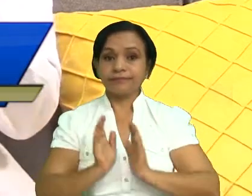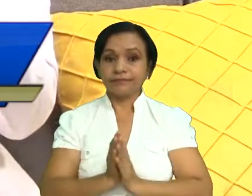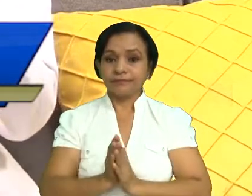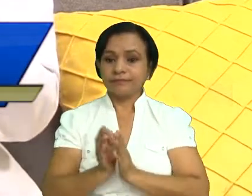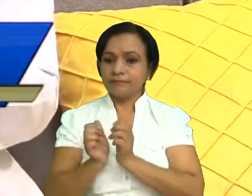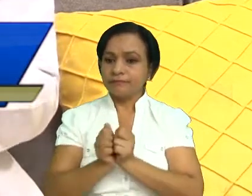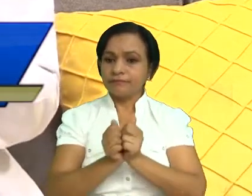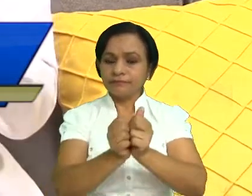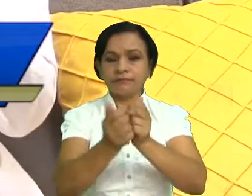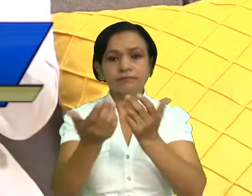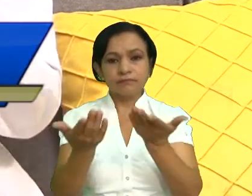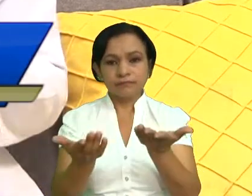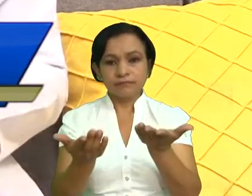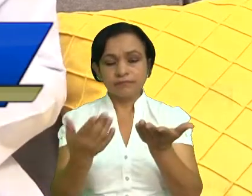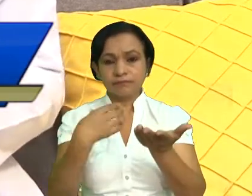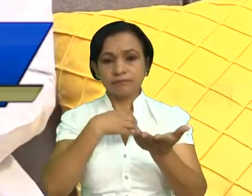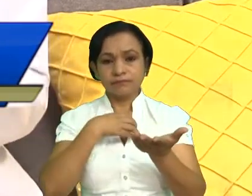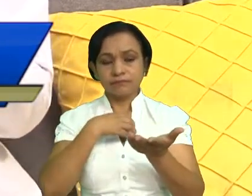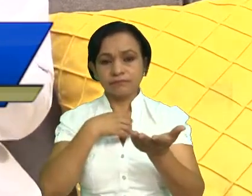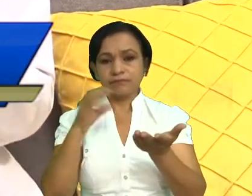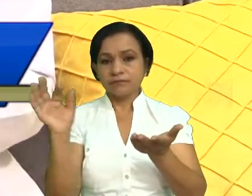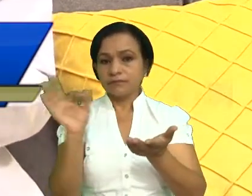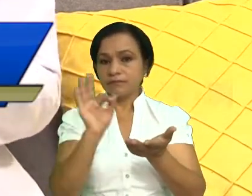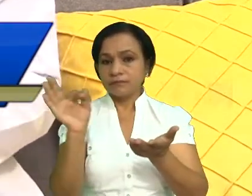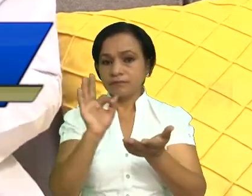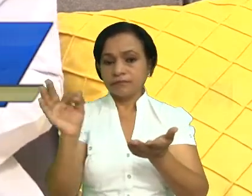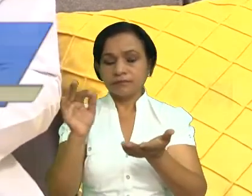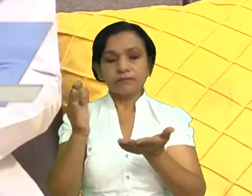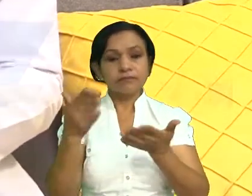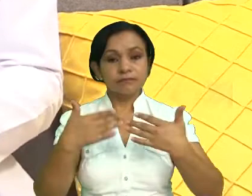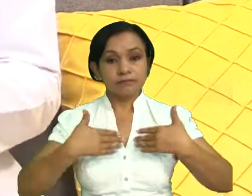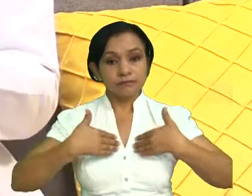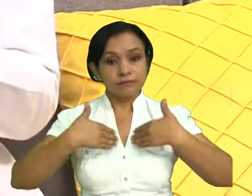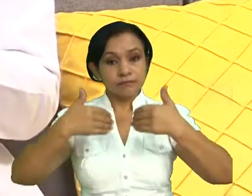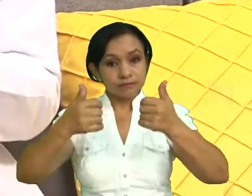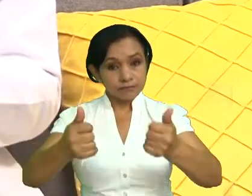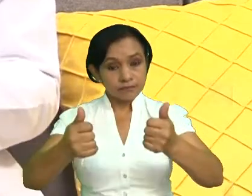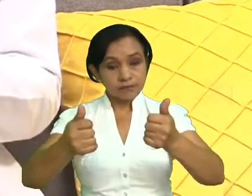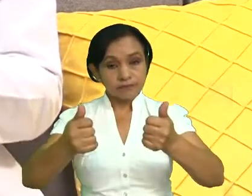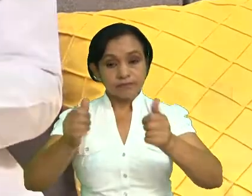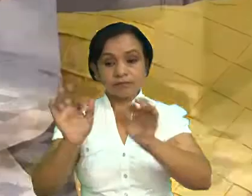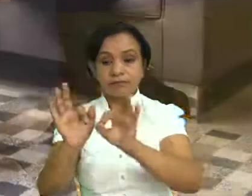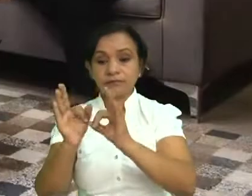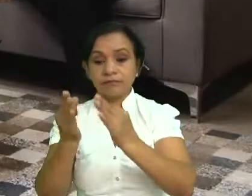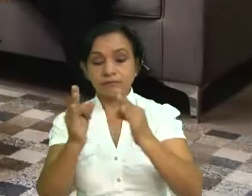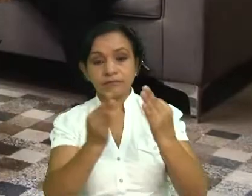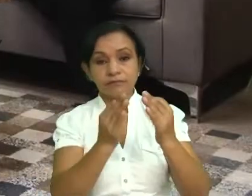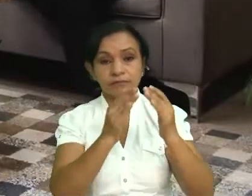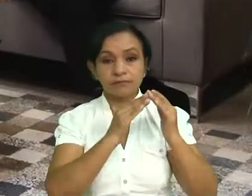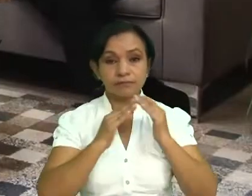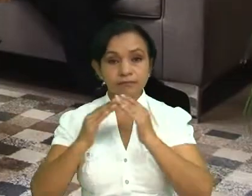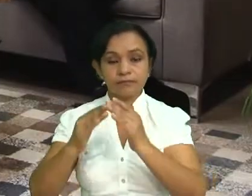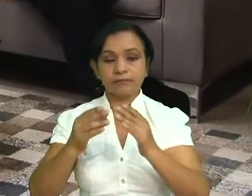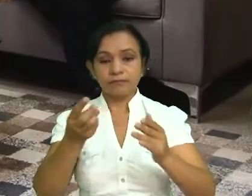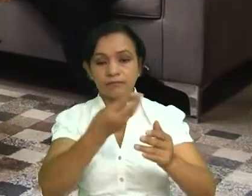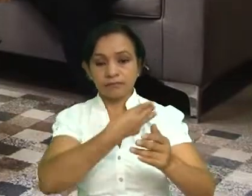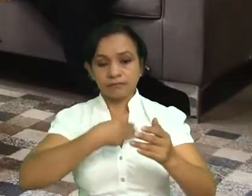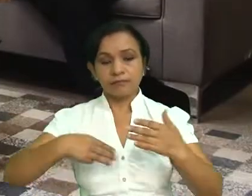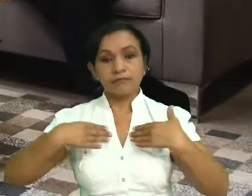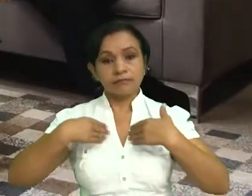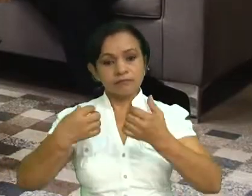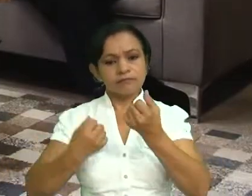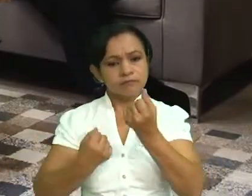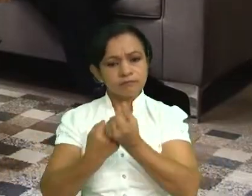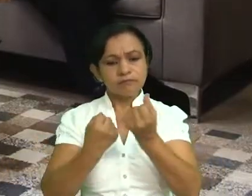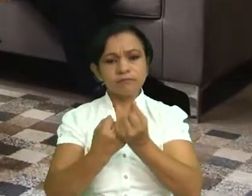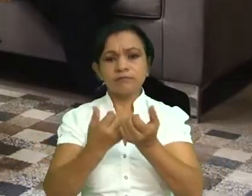de reconocer nuestro modelo de salud familiar y comunitario, que es la principal fortaleza que tiene el Ministerio de Salud y